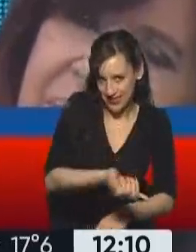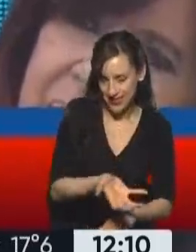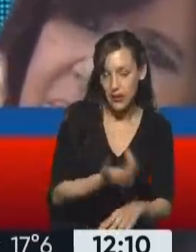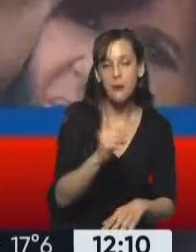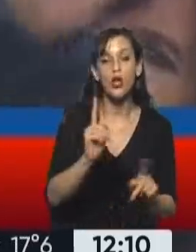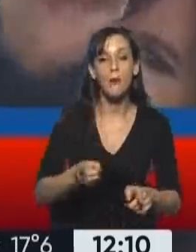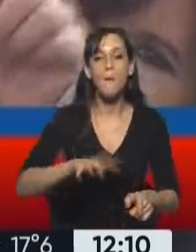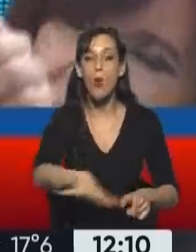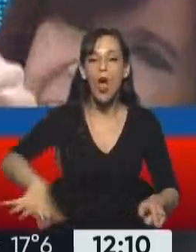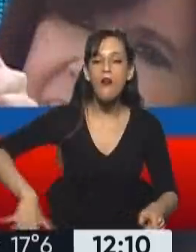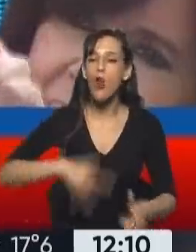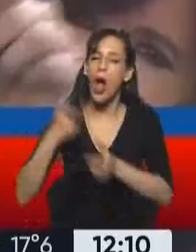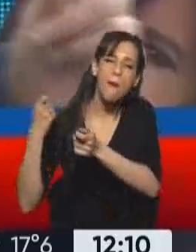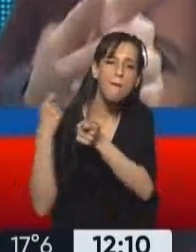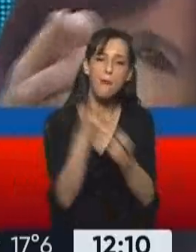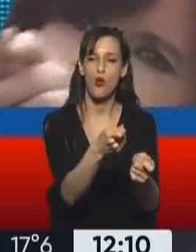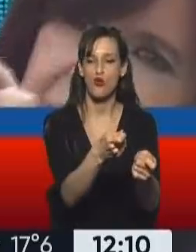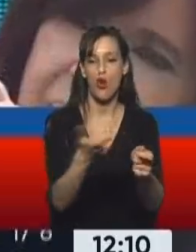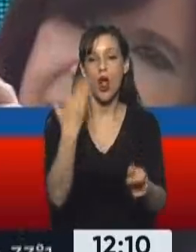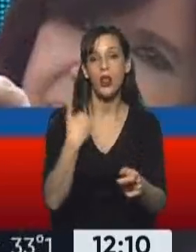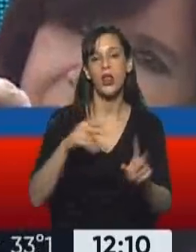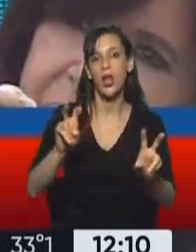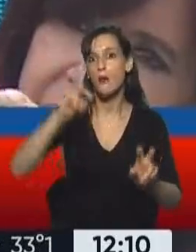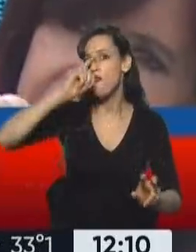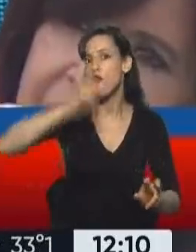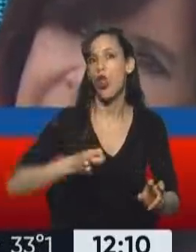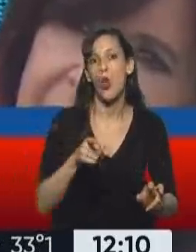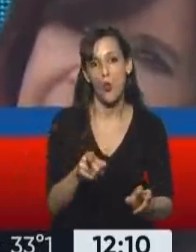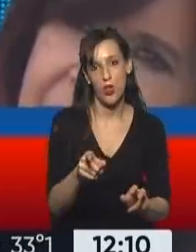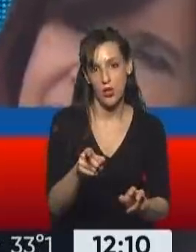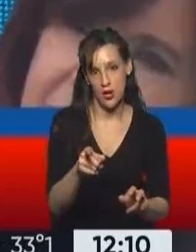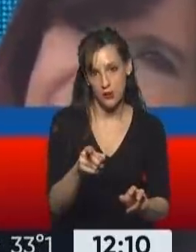en ese mano a mano con los fondos buitres.